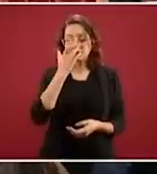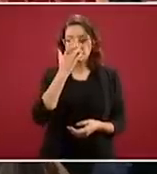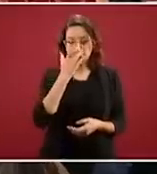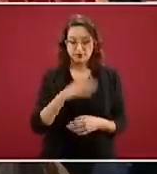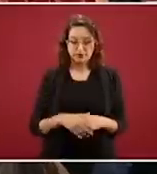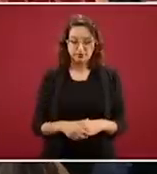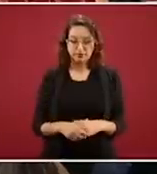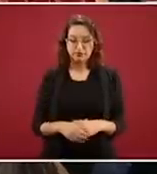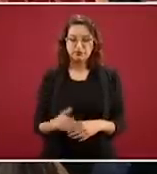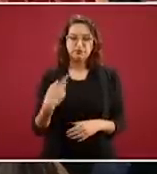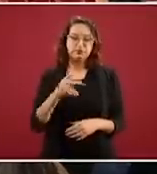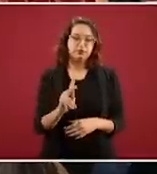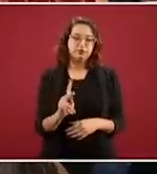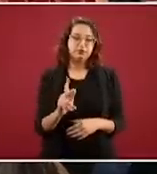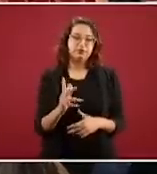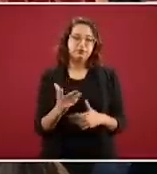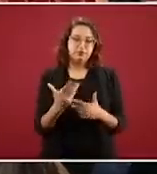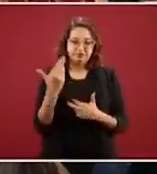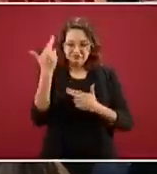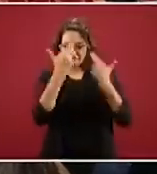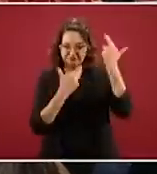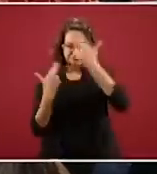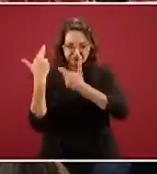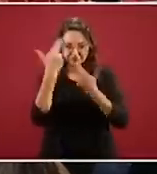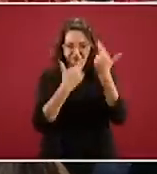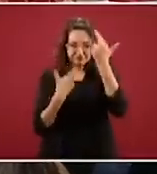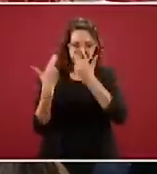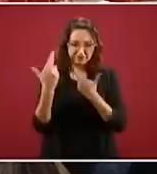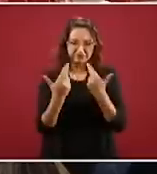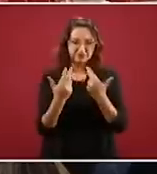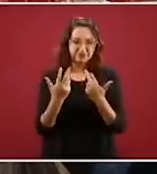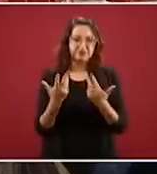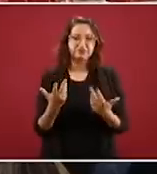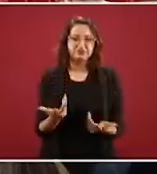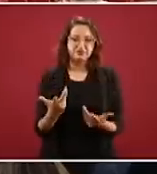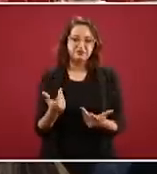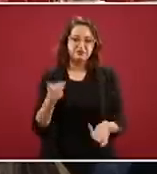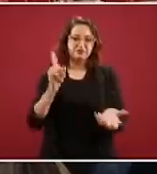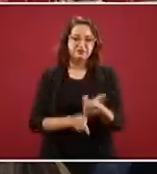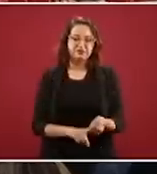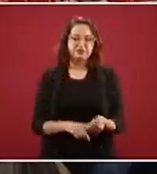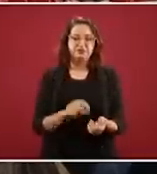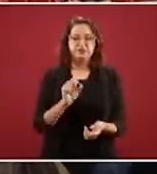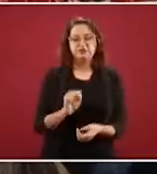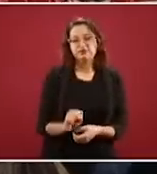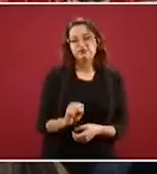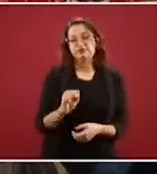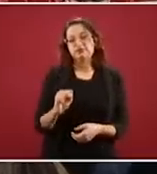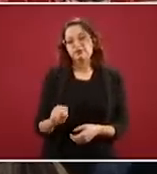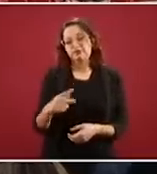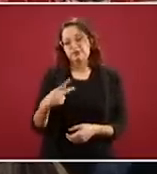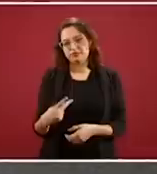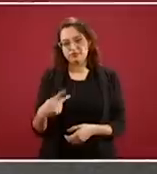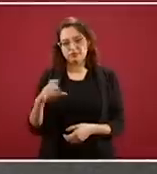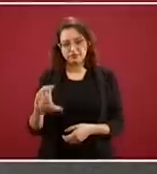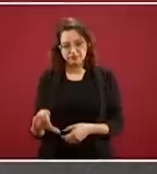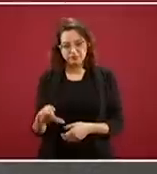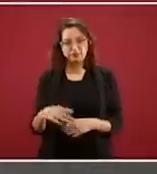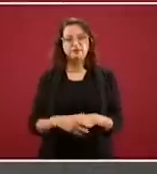el análisis que se tiene en la Secretaría de Seguridad Pública y en